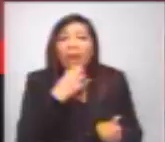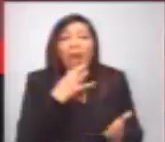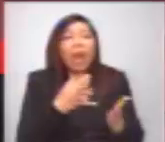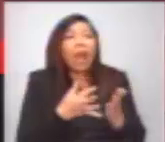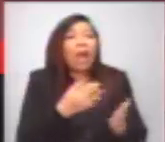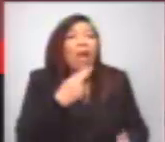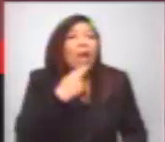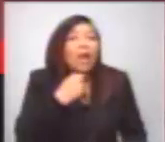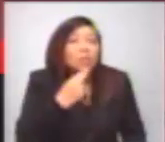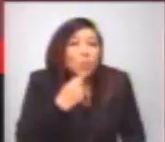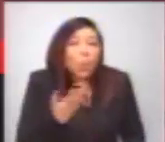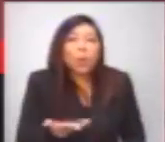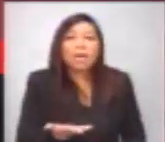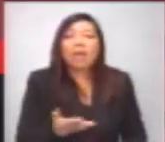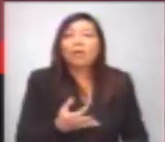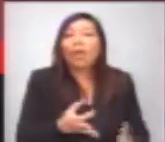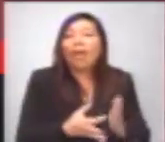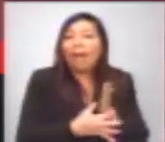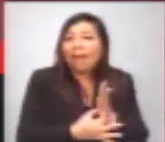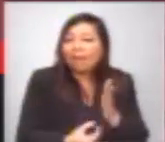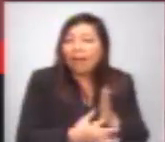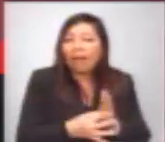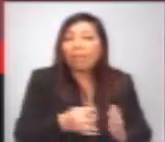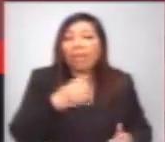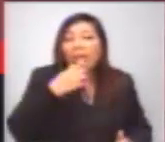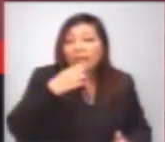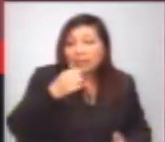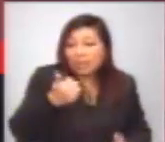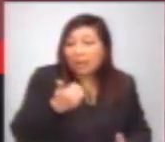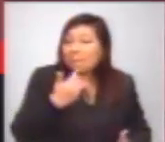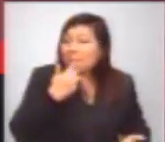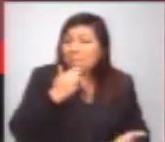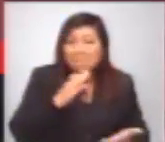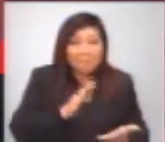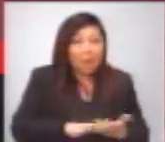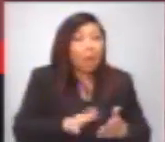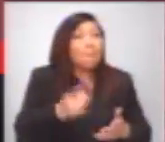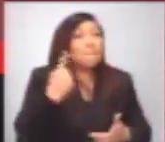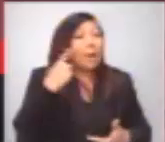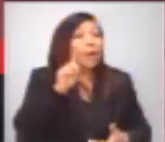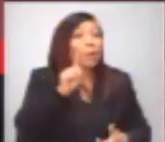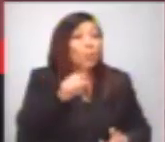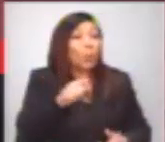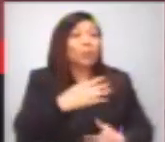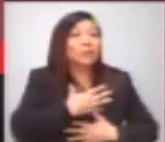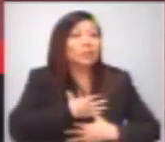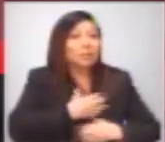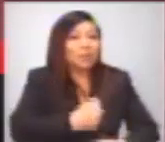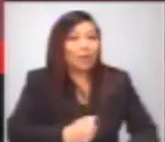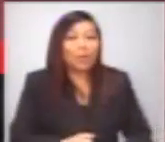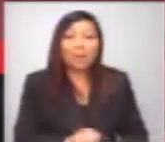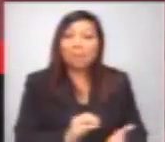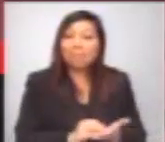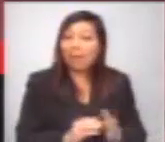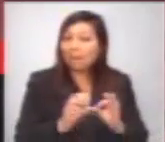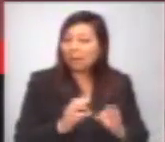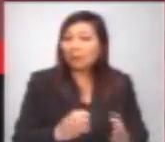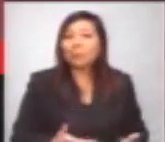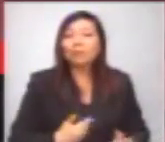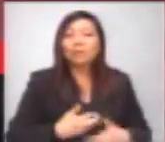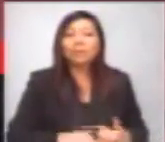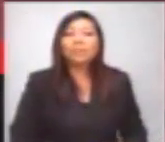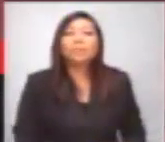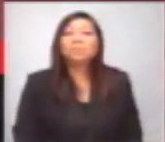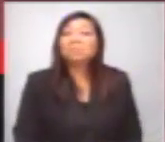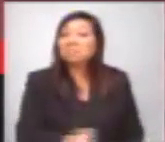azúcar podría producir enfermedades crónicas, como en efecto usted nos ha traído una explicación y nos pone en riesgo, podría